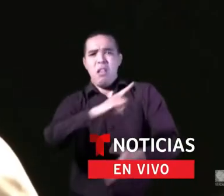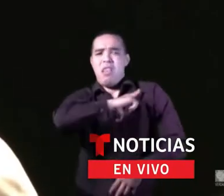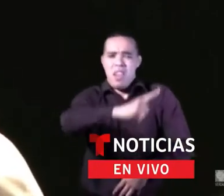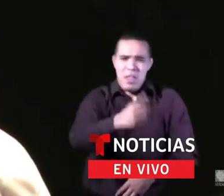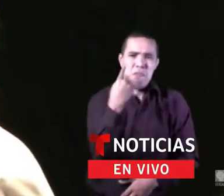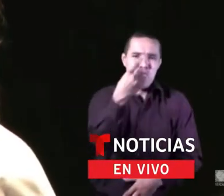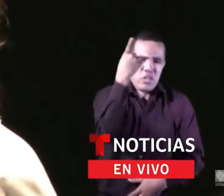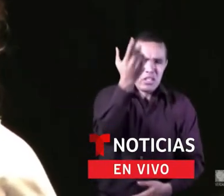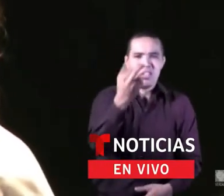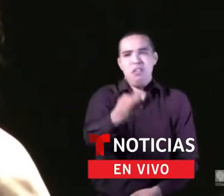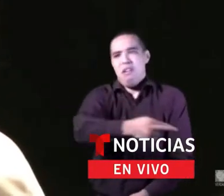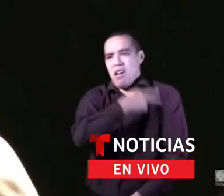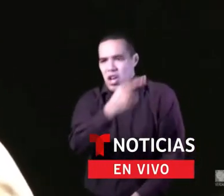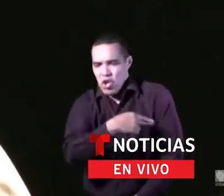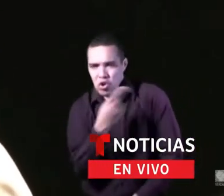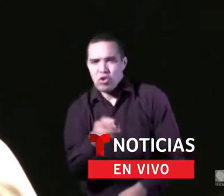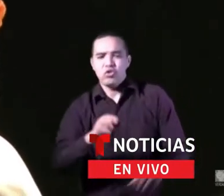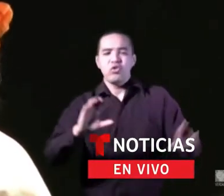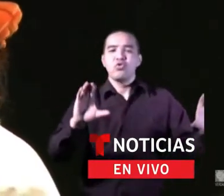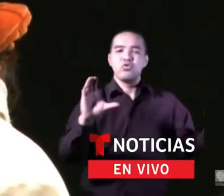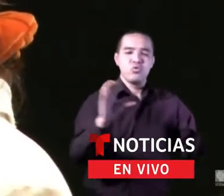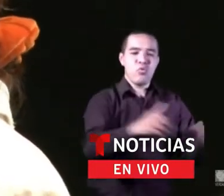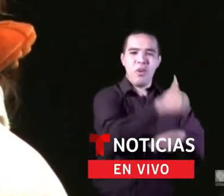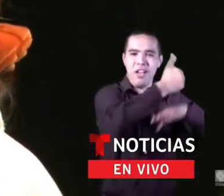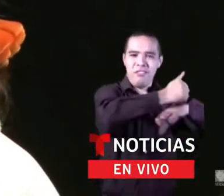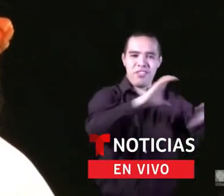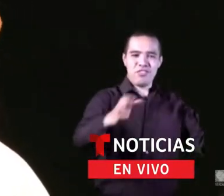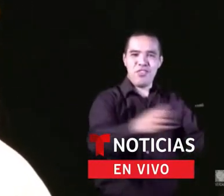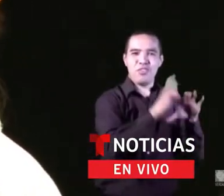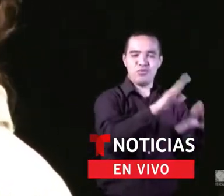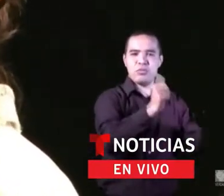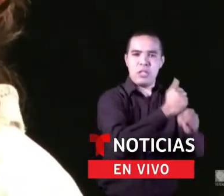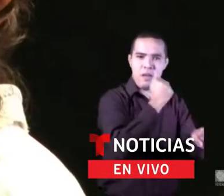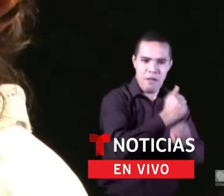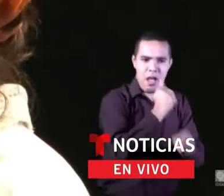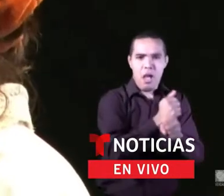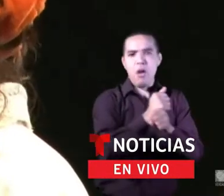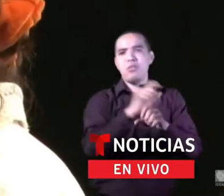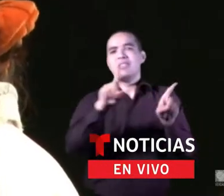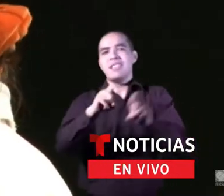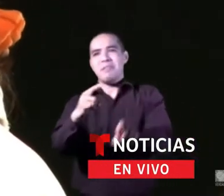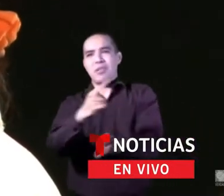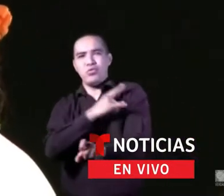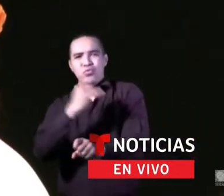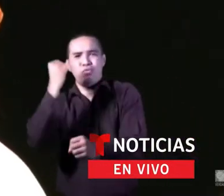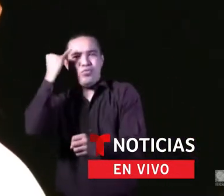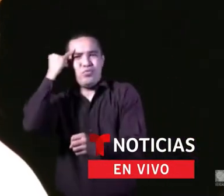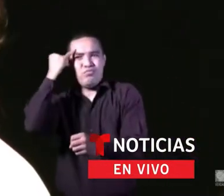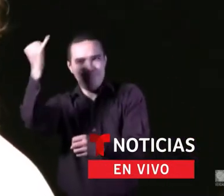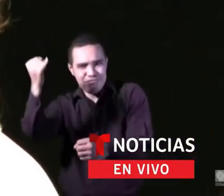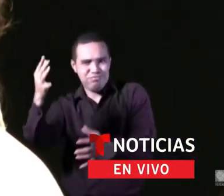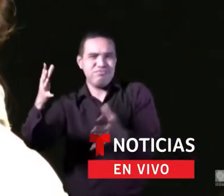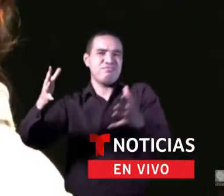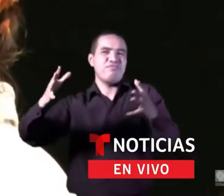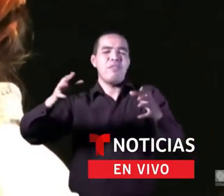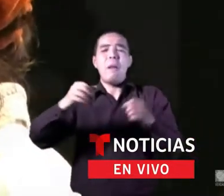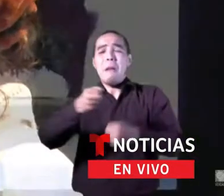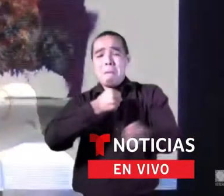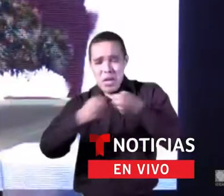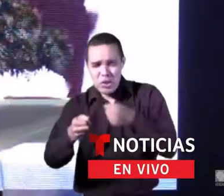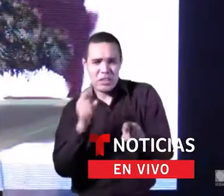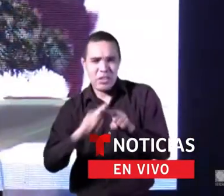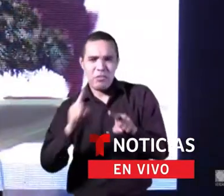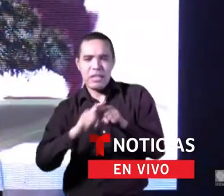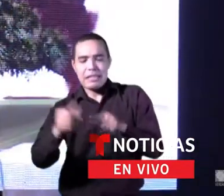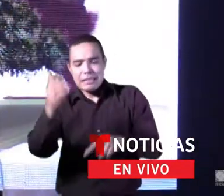académicos e intelectuales nuestros periodistas se aproximen a lo que nos